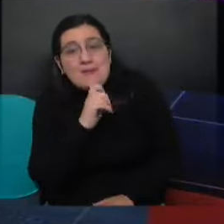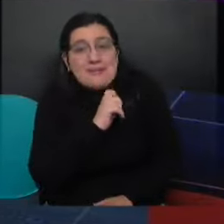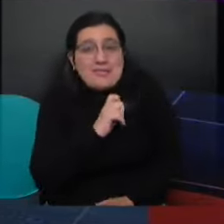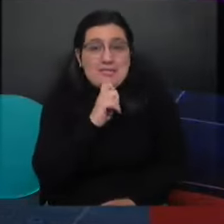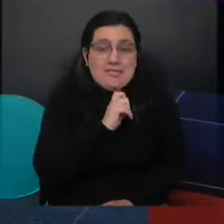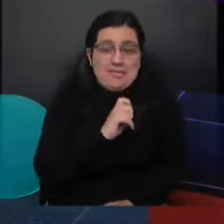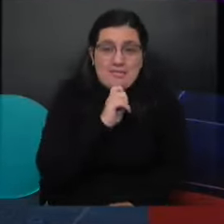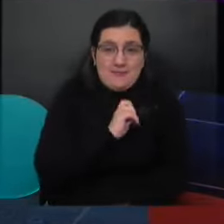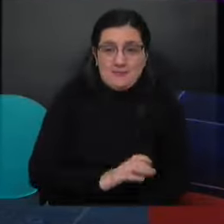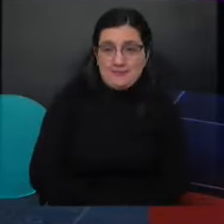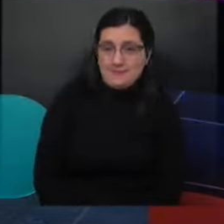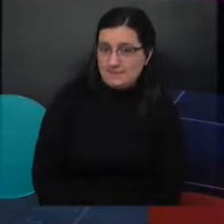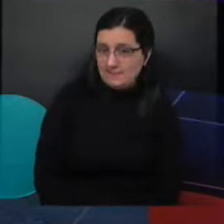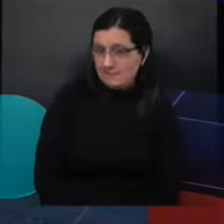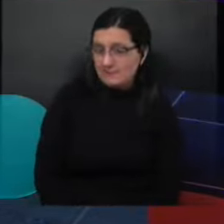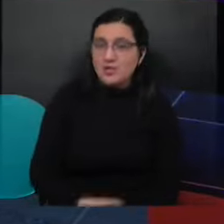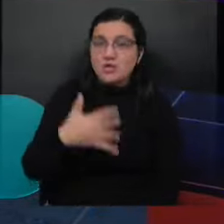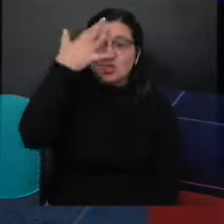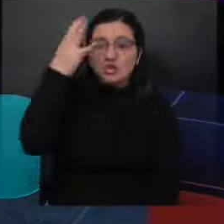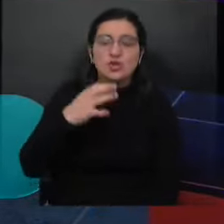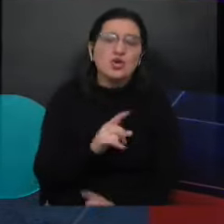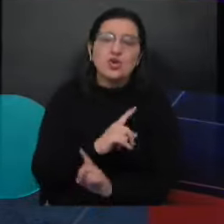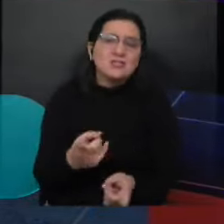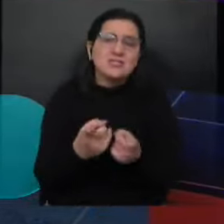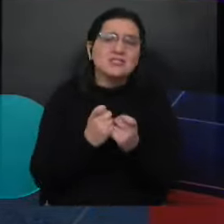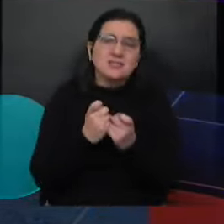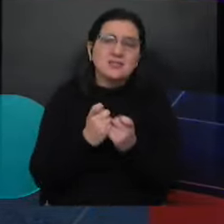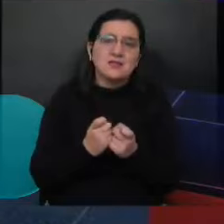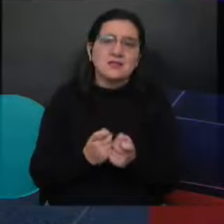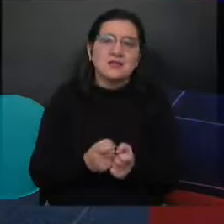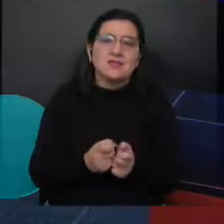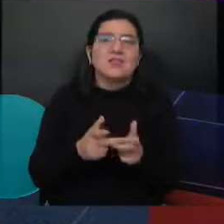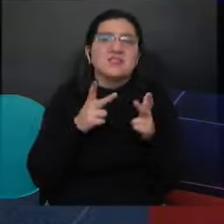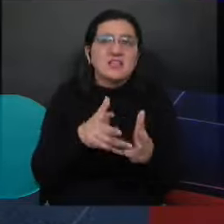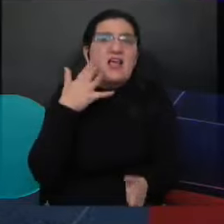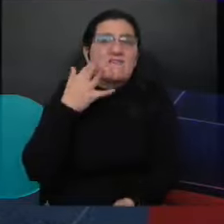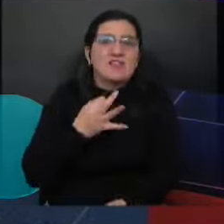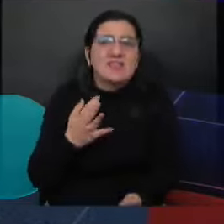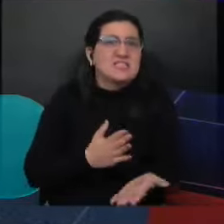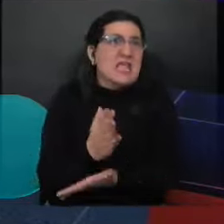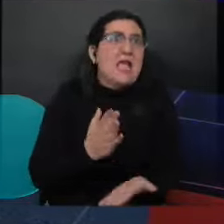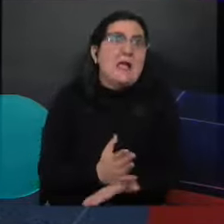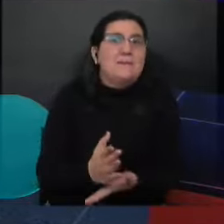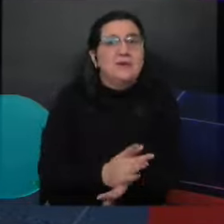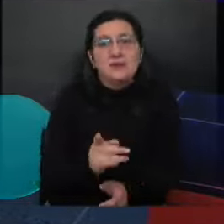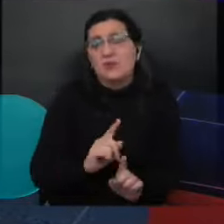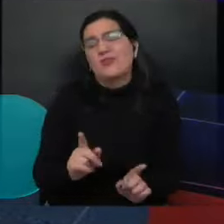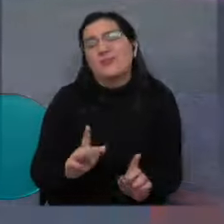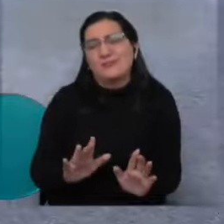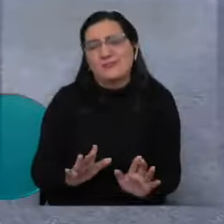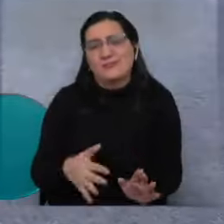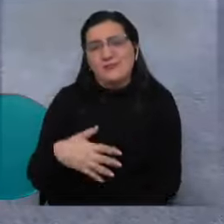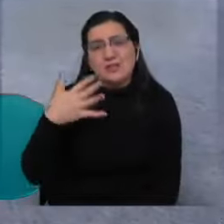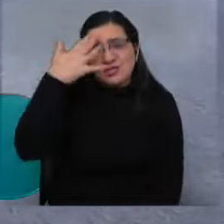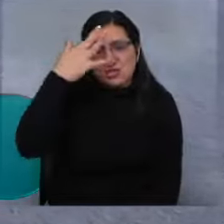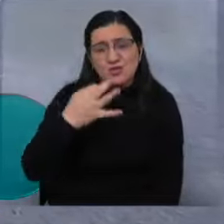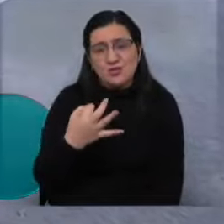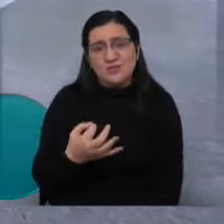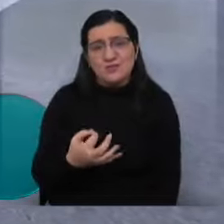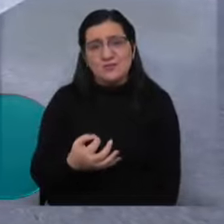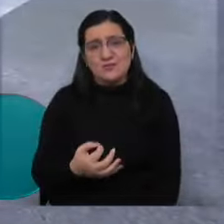herir no yo creo que no es necesario decir la verdad todo el tiempo menos a un amigo o sea a ver creo que que